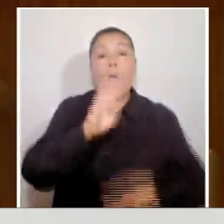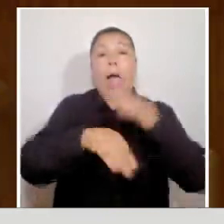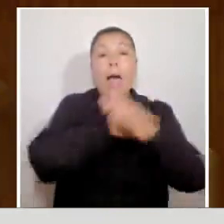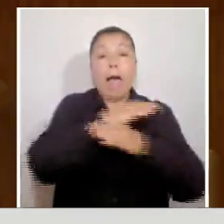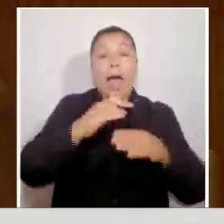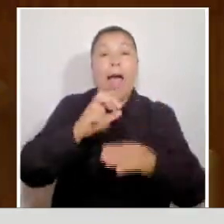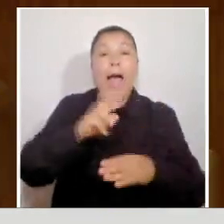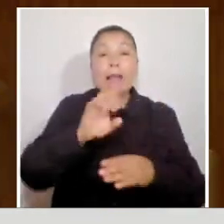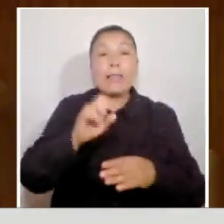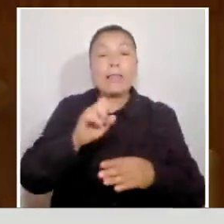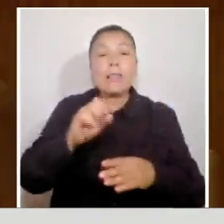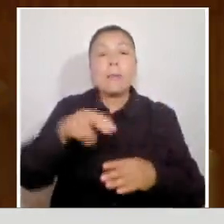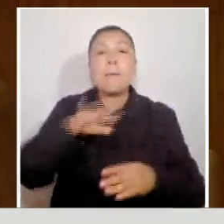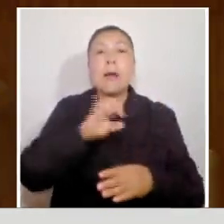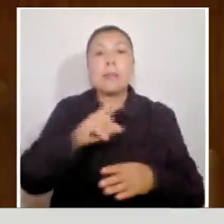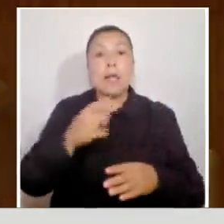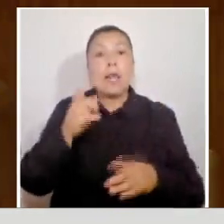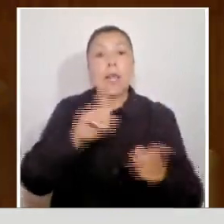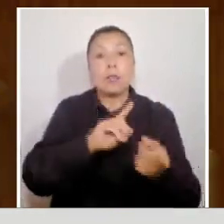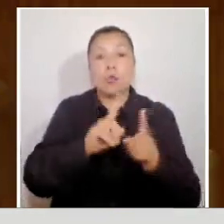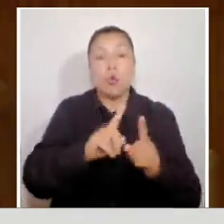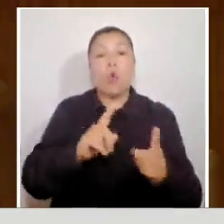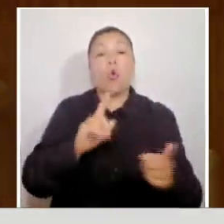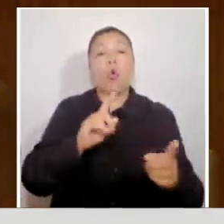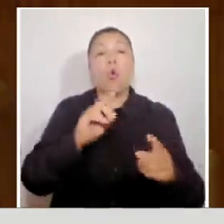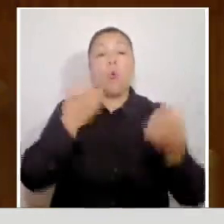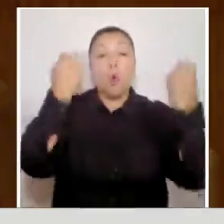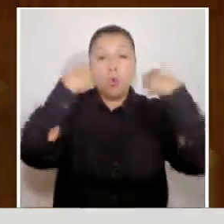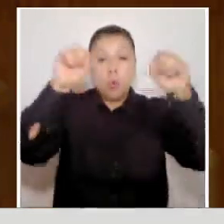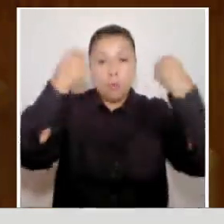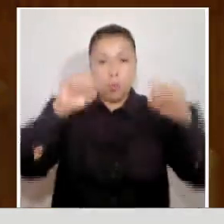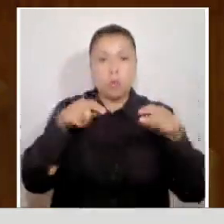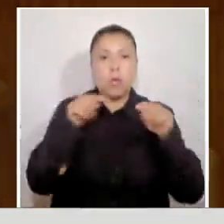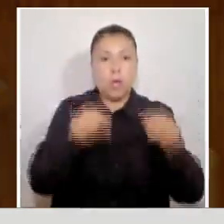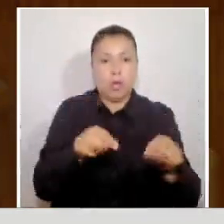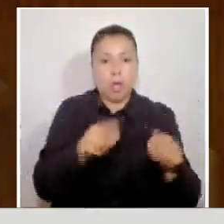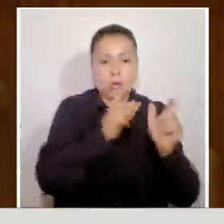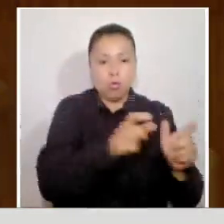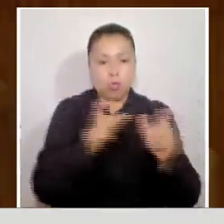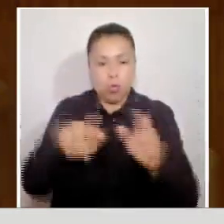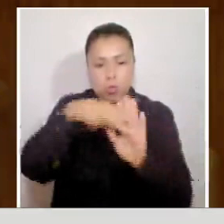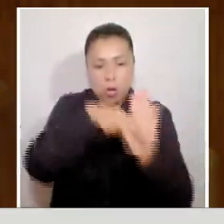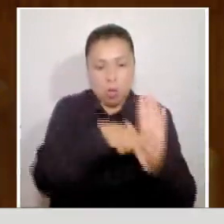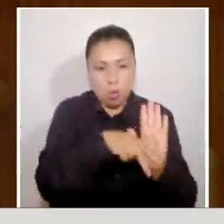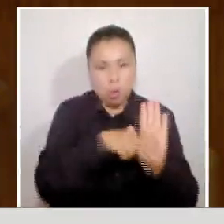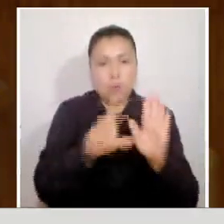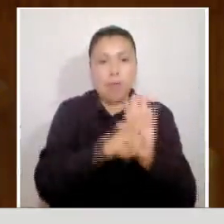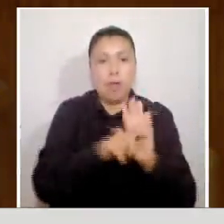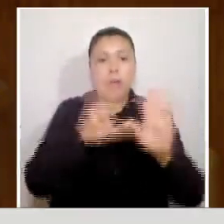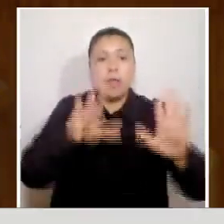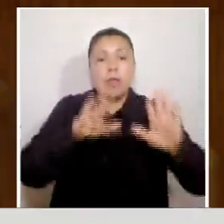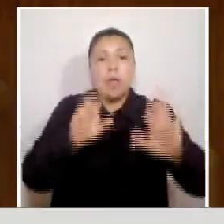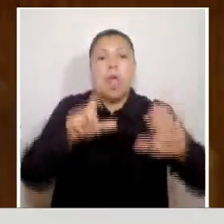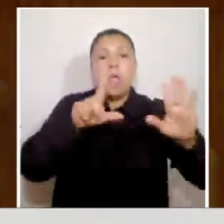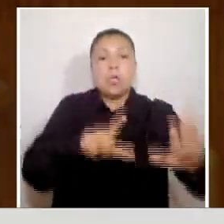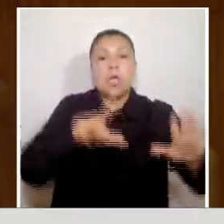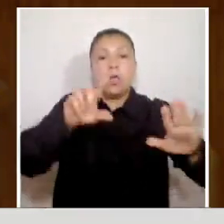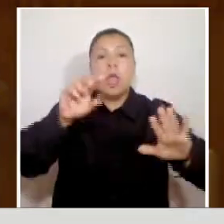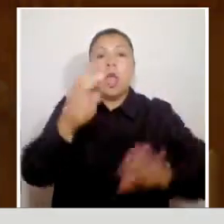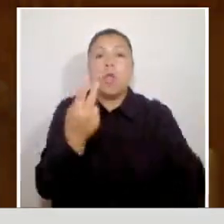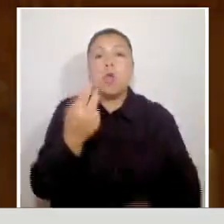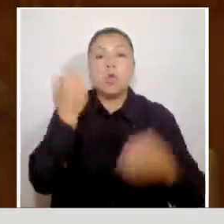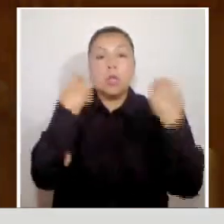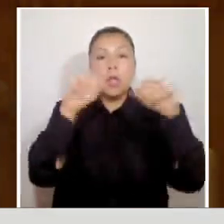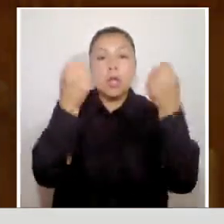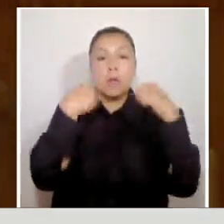deporte Por lo cual son aplicables para su ejercicio y control las normas de la ley 19712 del deporte Y